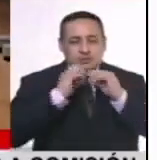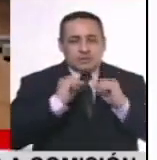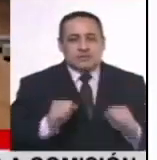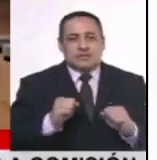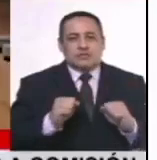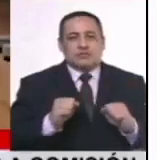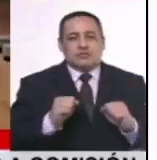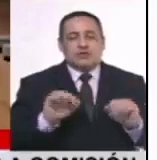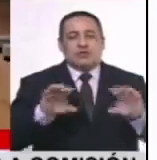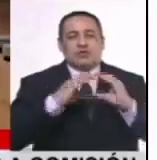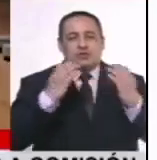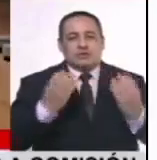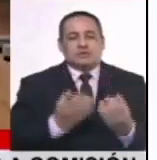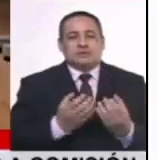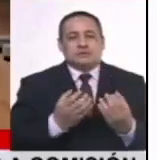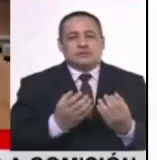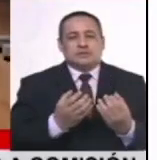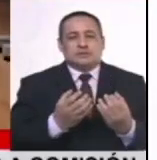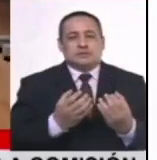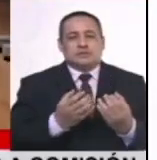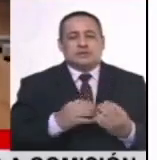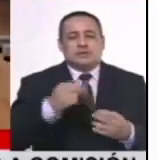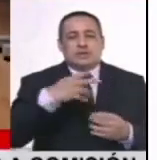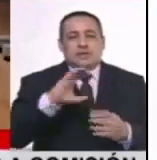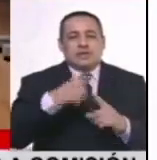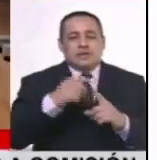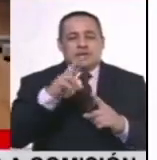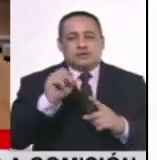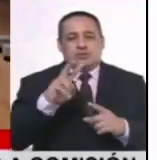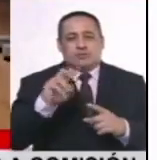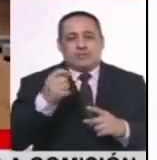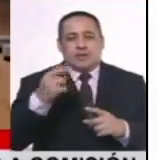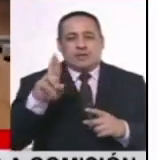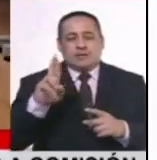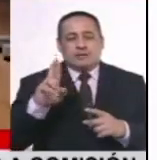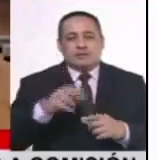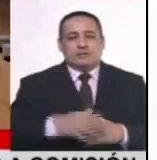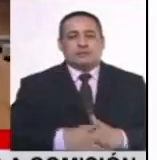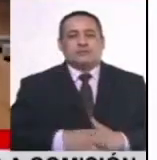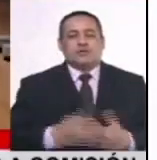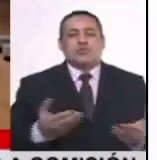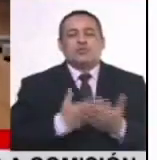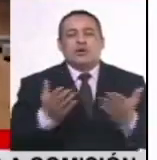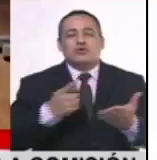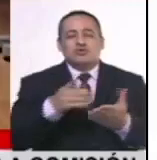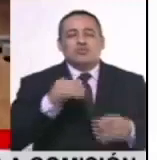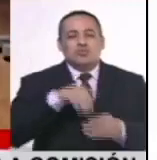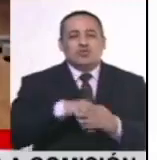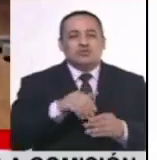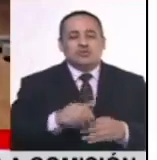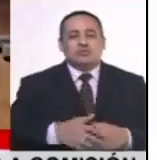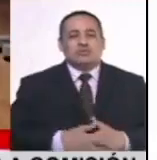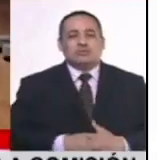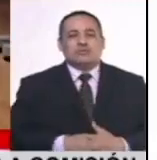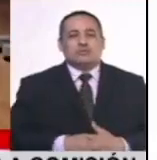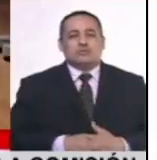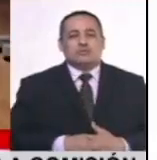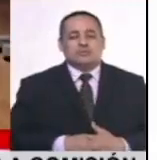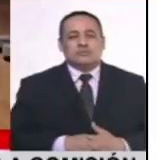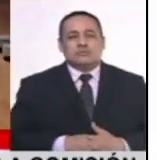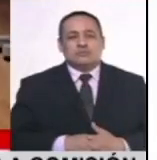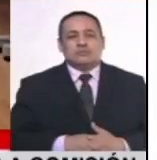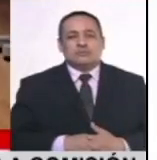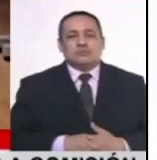secretario para el congresista Héctor Valer Pinto. ¿Cuál es el sentido de su voto, señor congresista Málaga